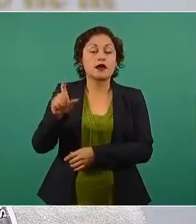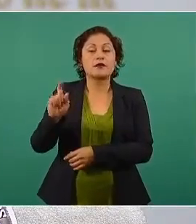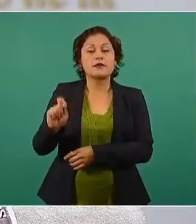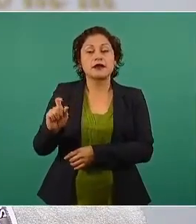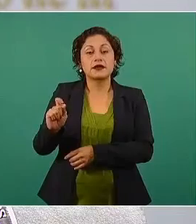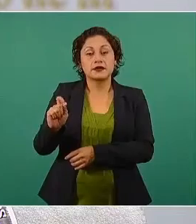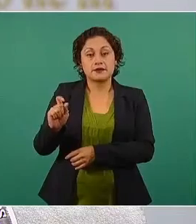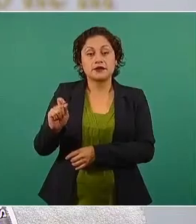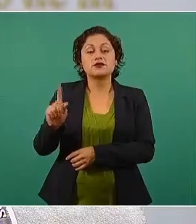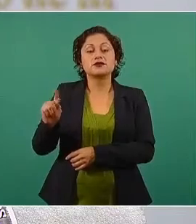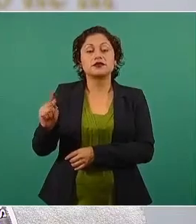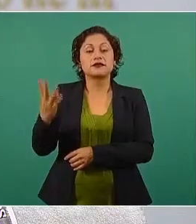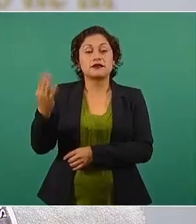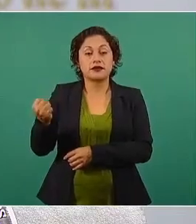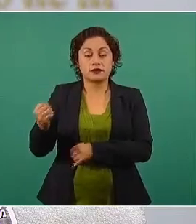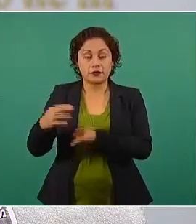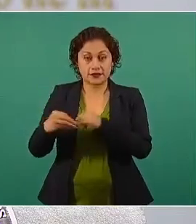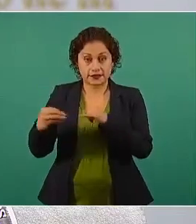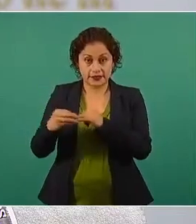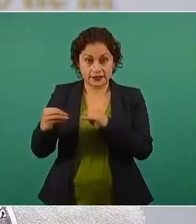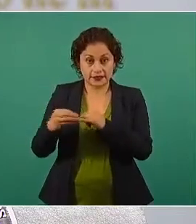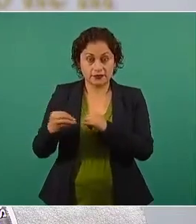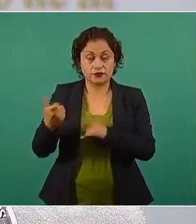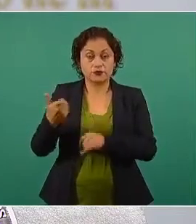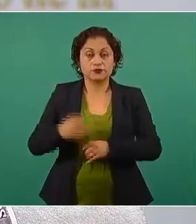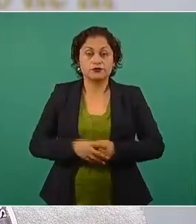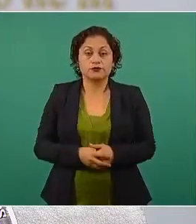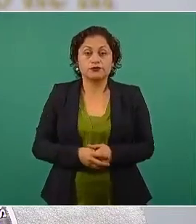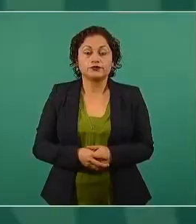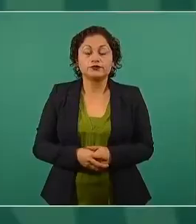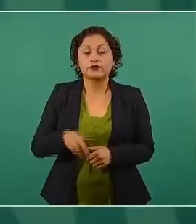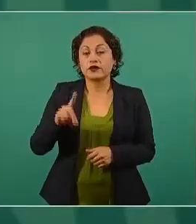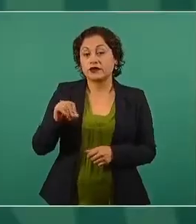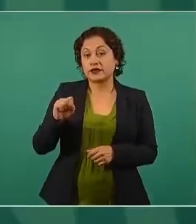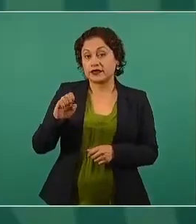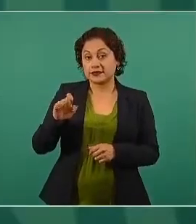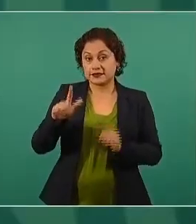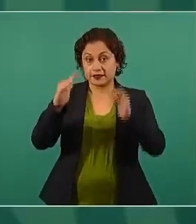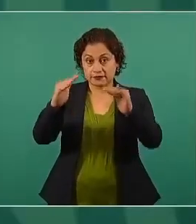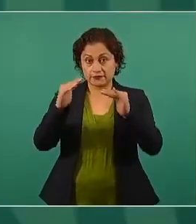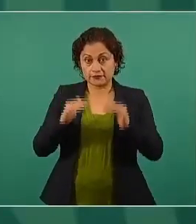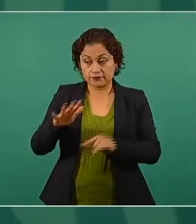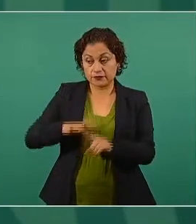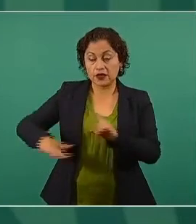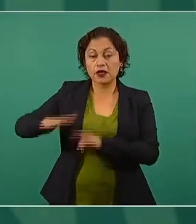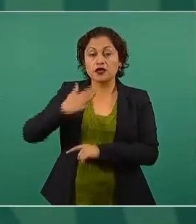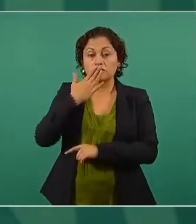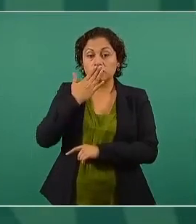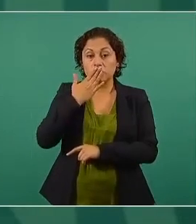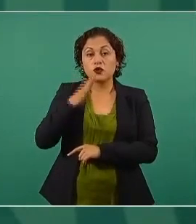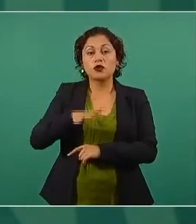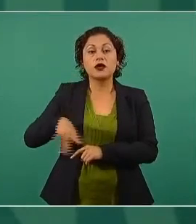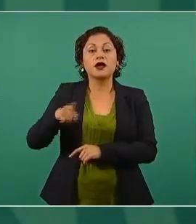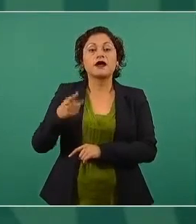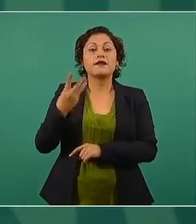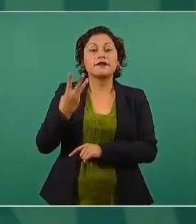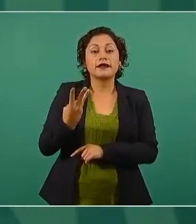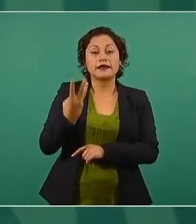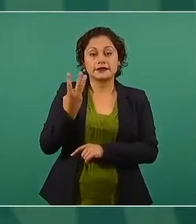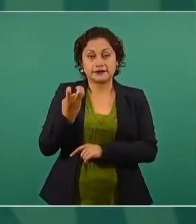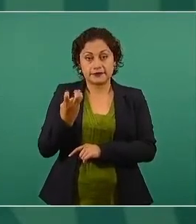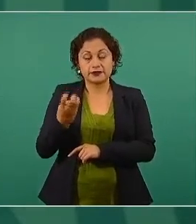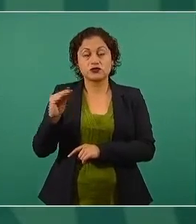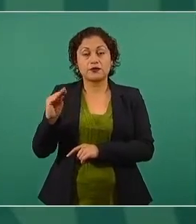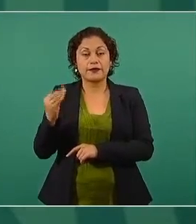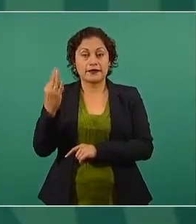con 79 centavos por litro. En el diésel, nuevamente Sonora tuvo el margen más alto con 3 pesos con 99